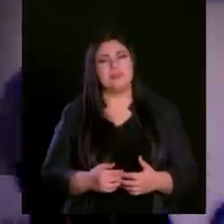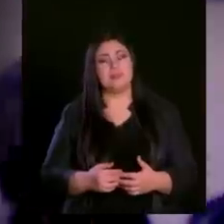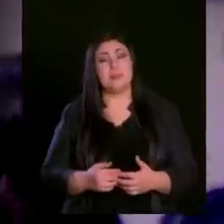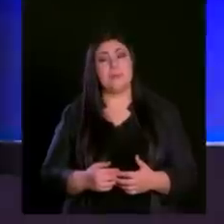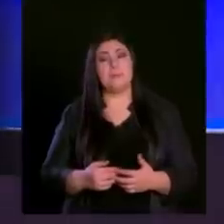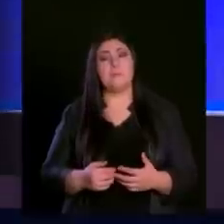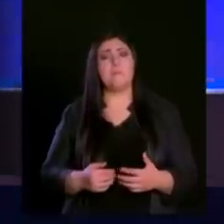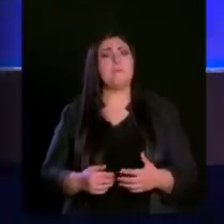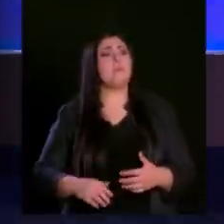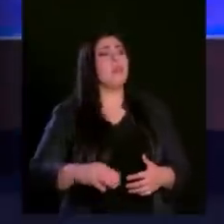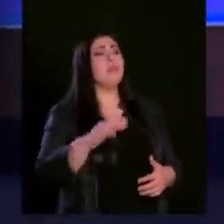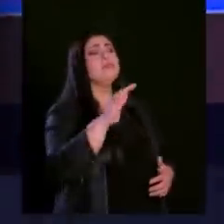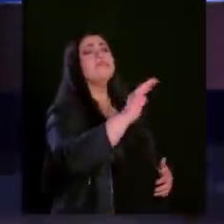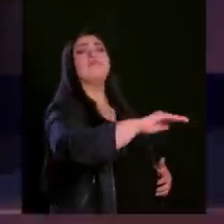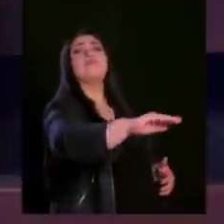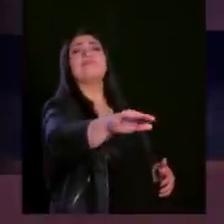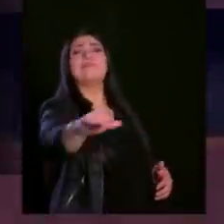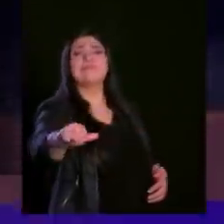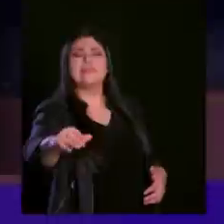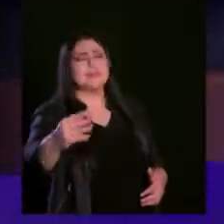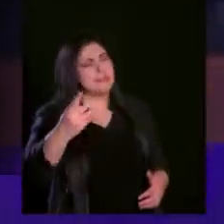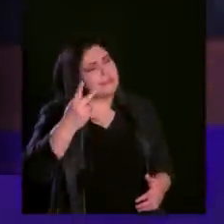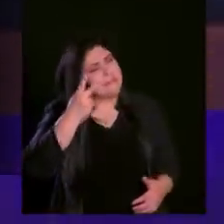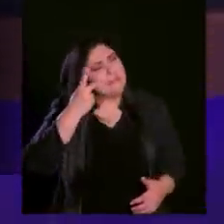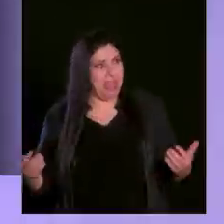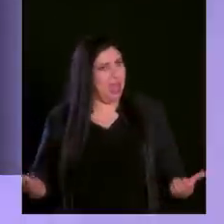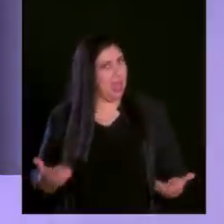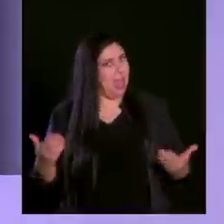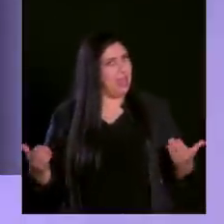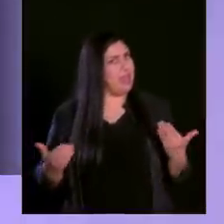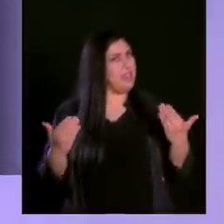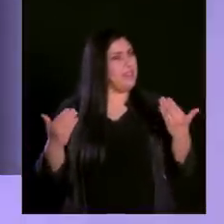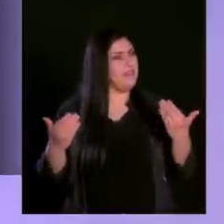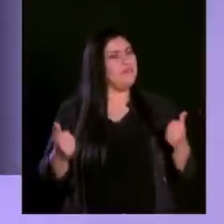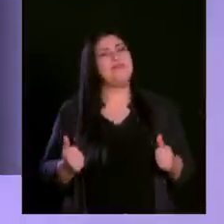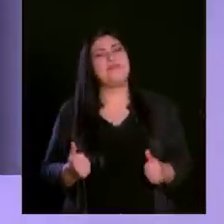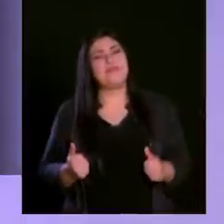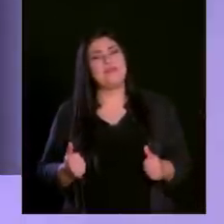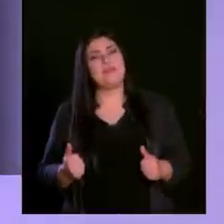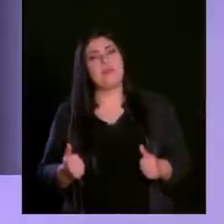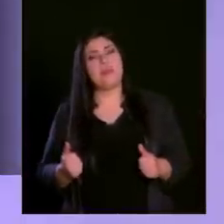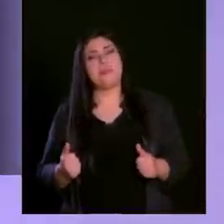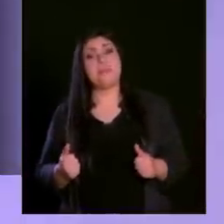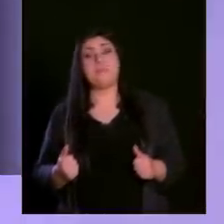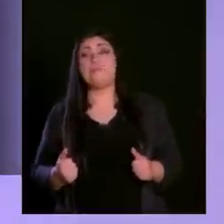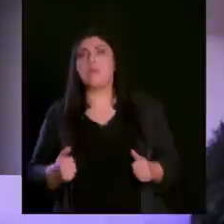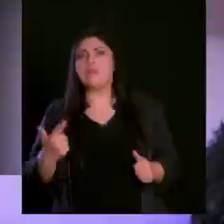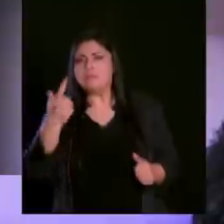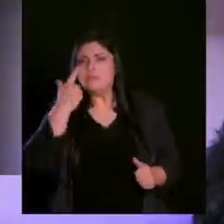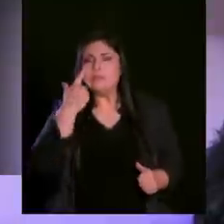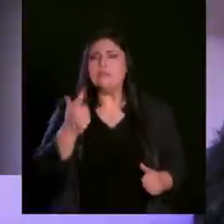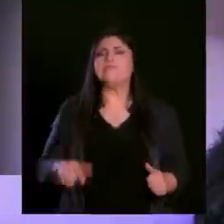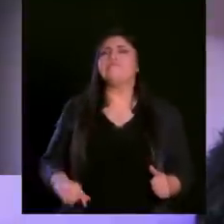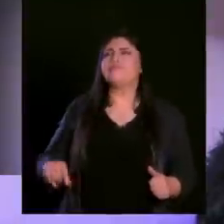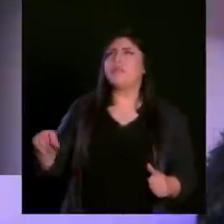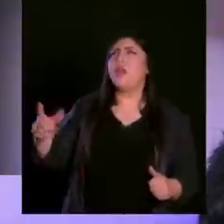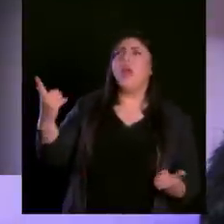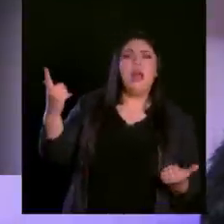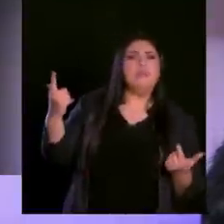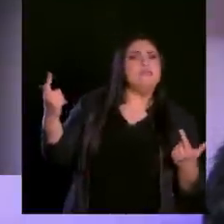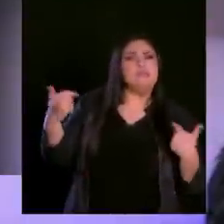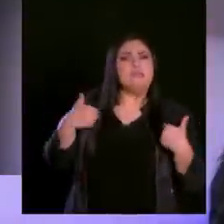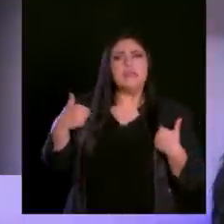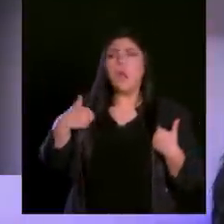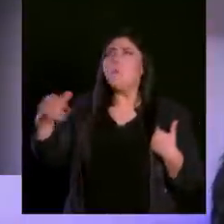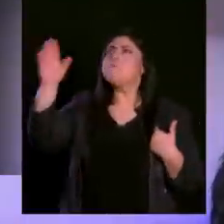hoy pues vosotros la parábola del Sembrador cuando alguno Oye la palabra el reino y no la entiende viene el